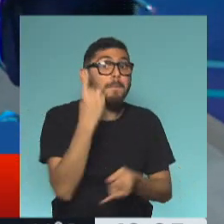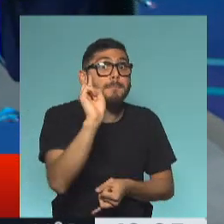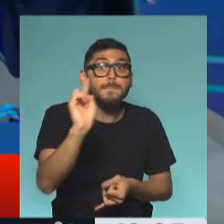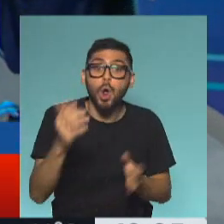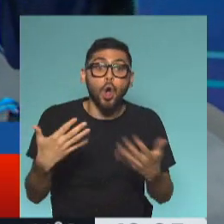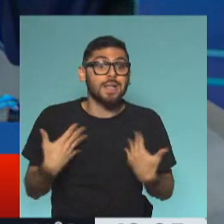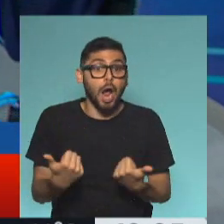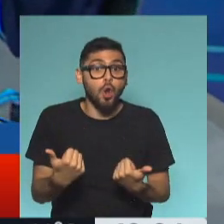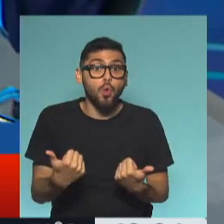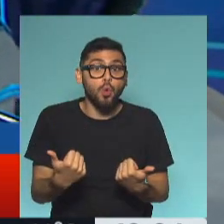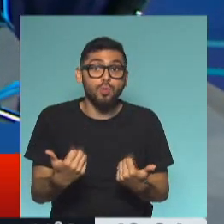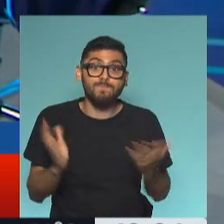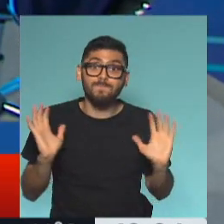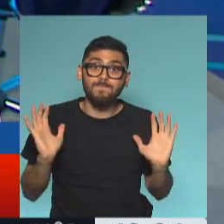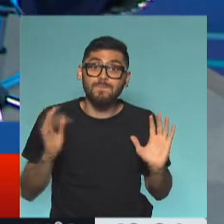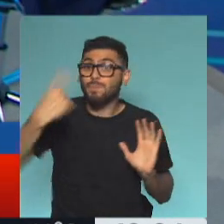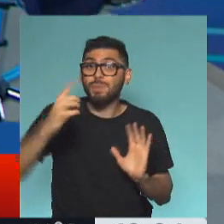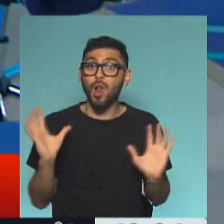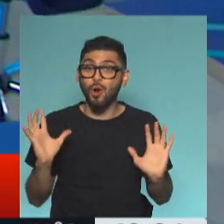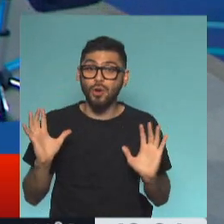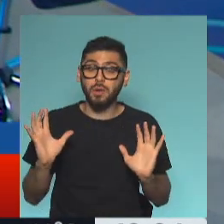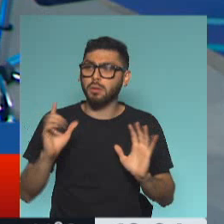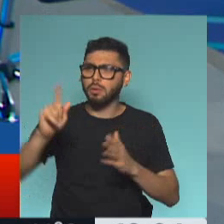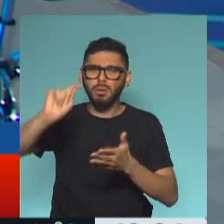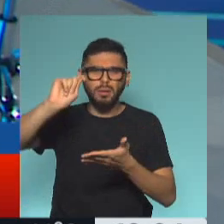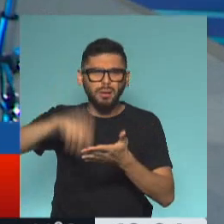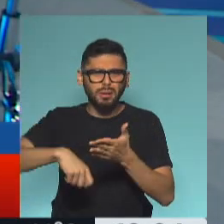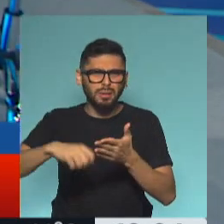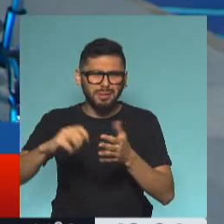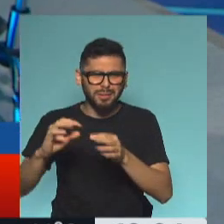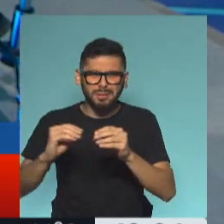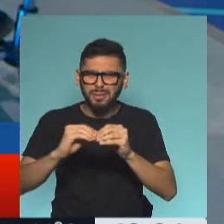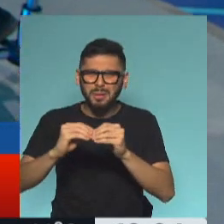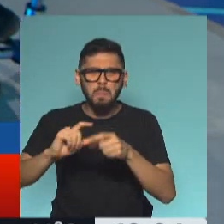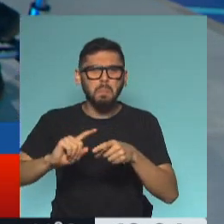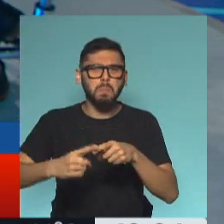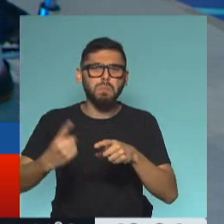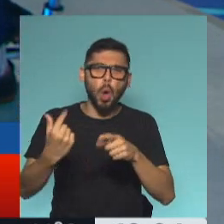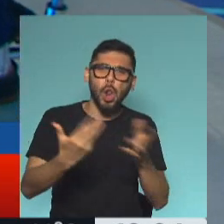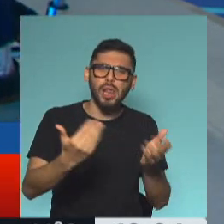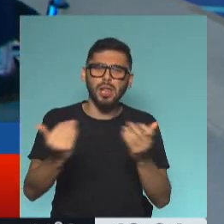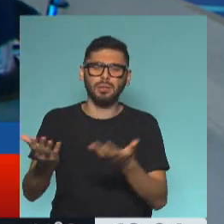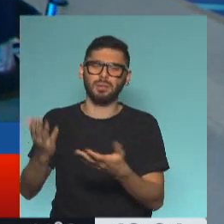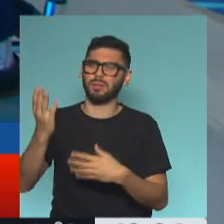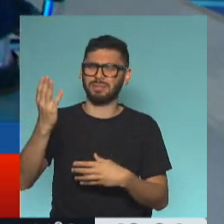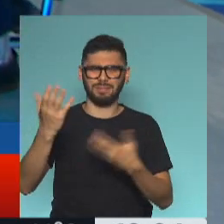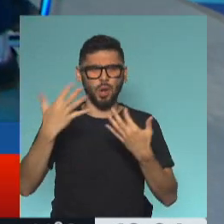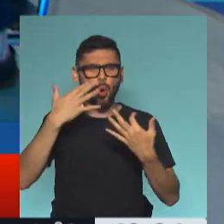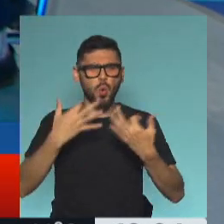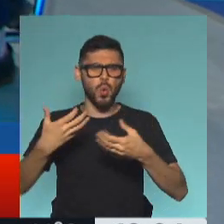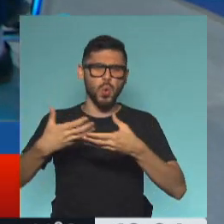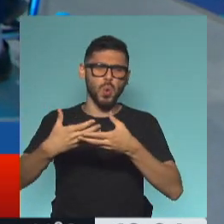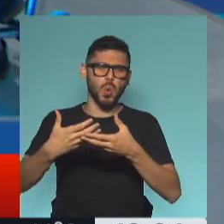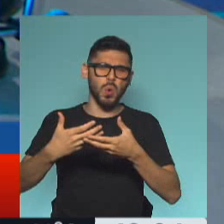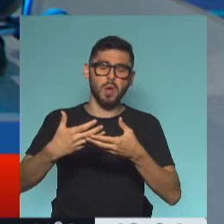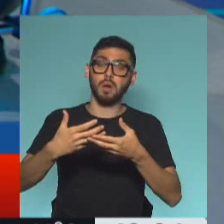desde el punto de vista sanitario. Sí, pero falló por un problema político. Sí. Y realmente el problema